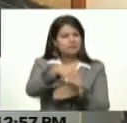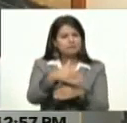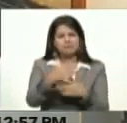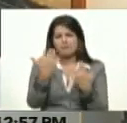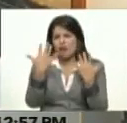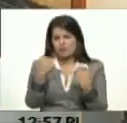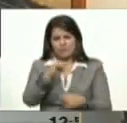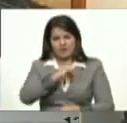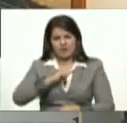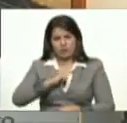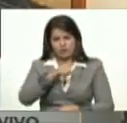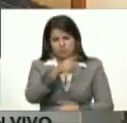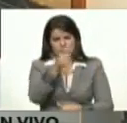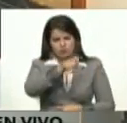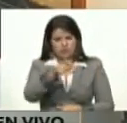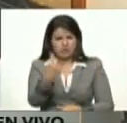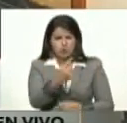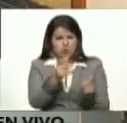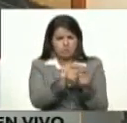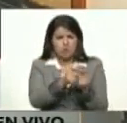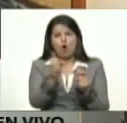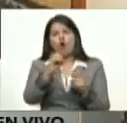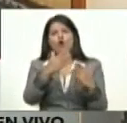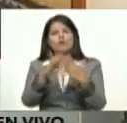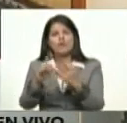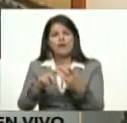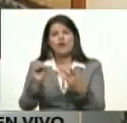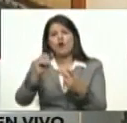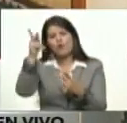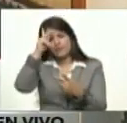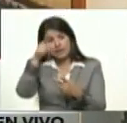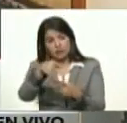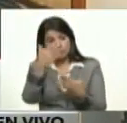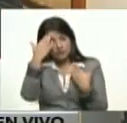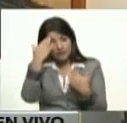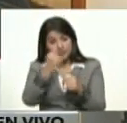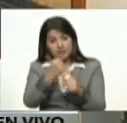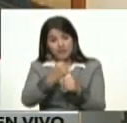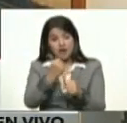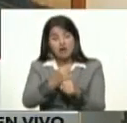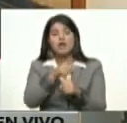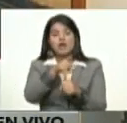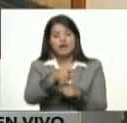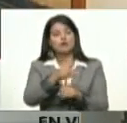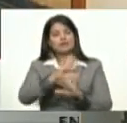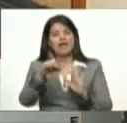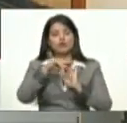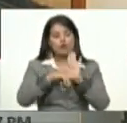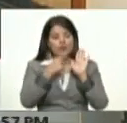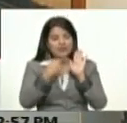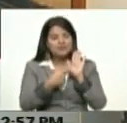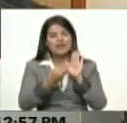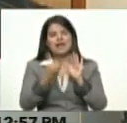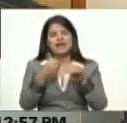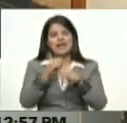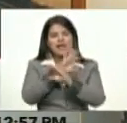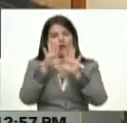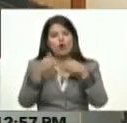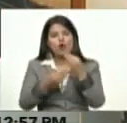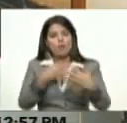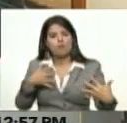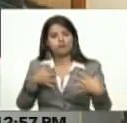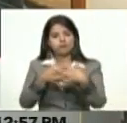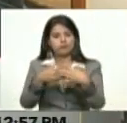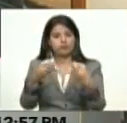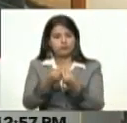ya se han ido organizando, de las comunidades indígenas también que se dedican a la minería artesanal. Es un